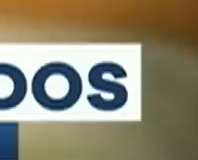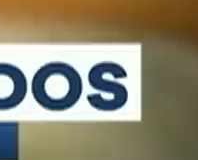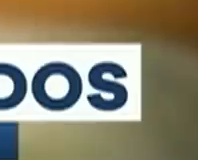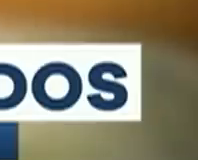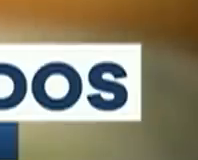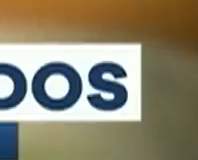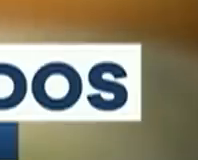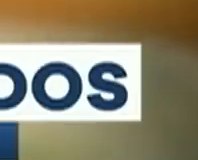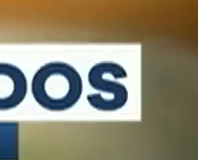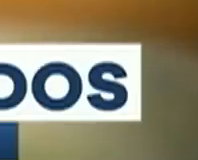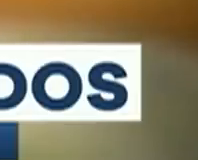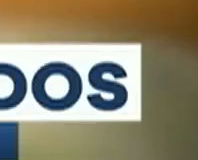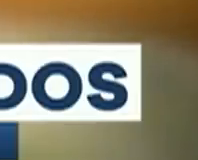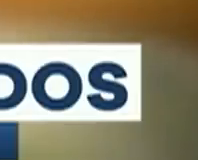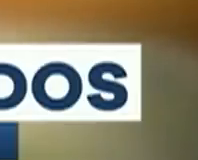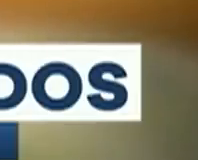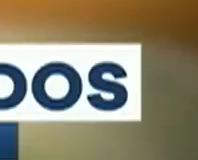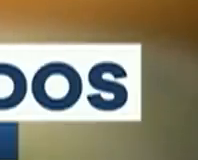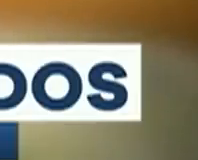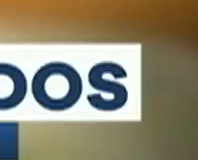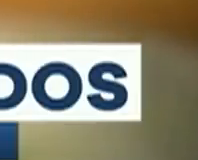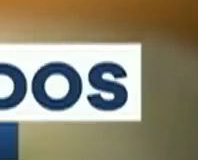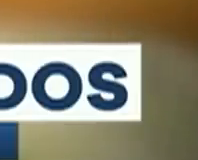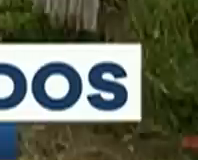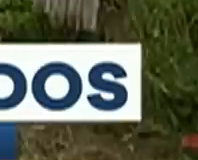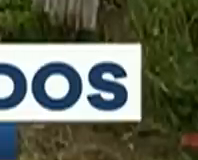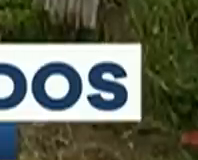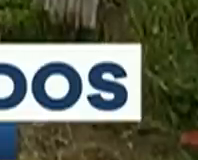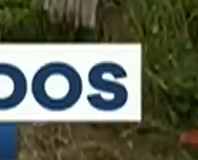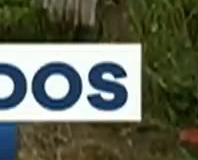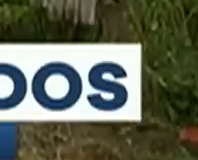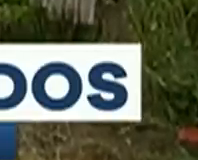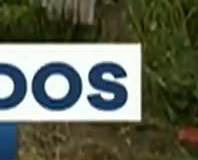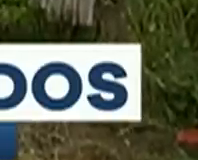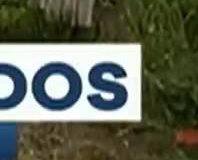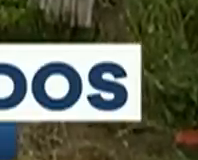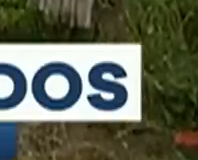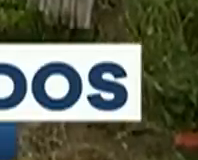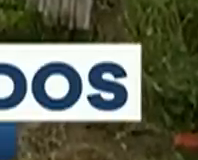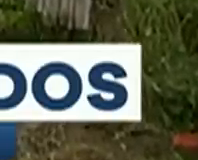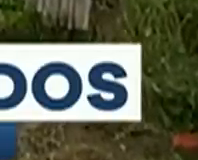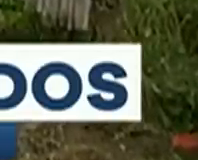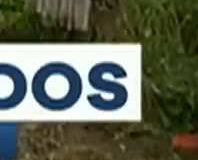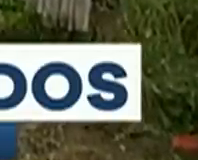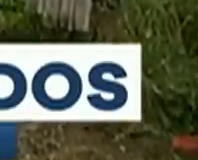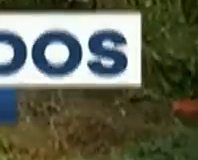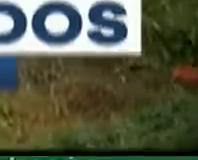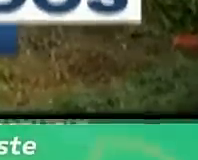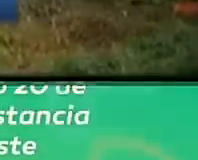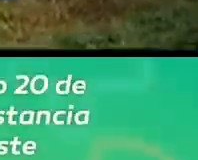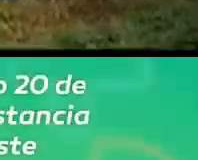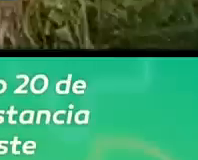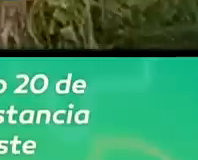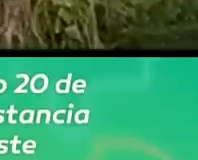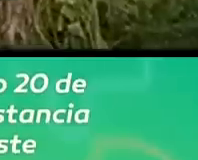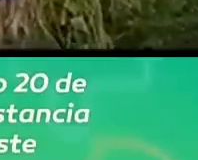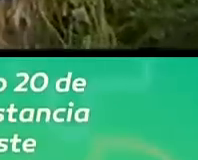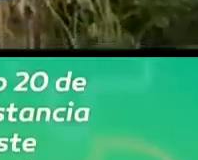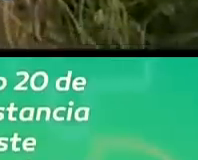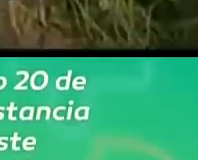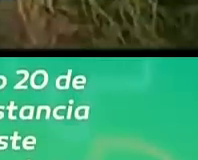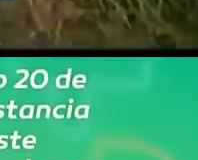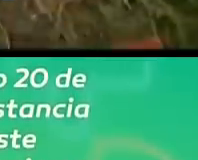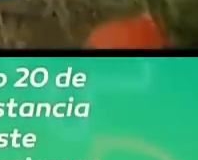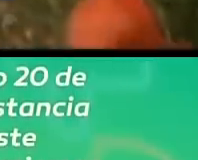Sacan de una casa abandonada a dos jóvenes, les lanzan gasolina y les prenden fuego, provocándoles serias heridas